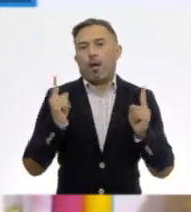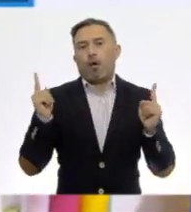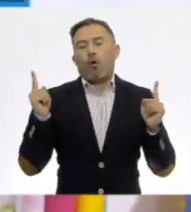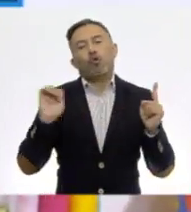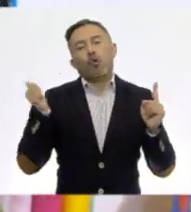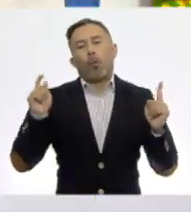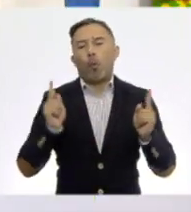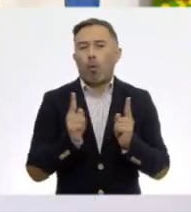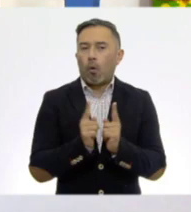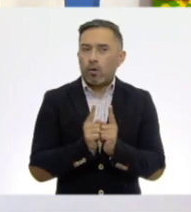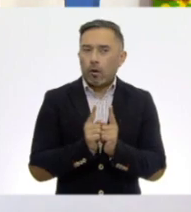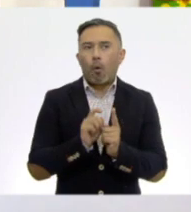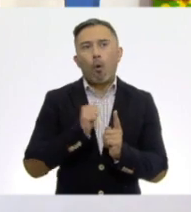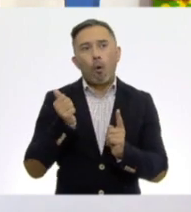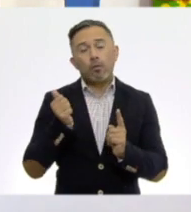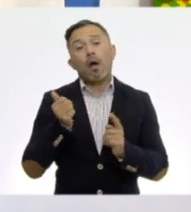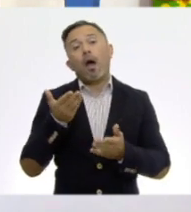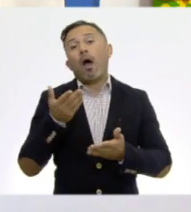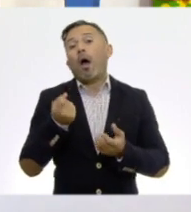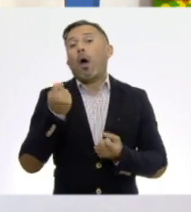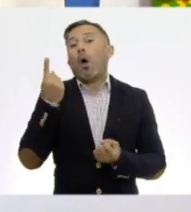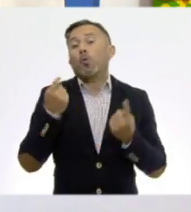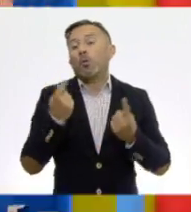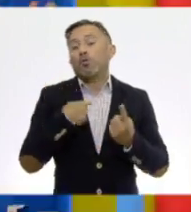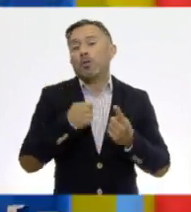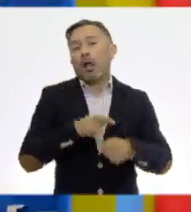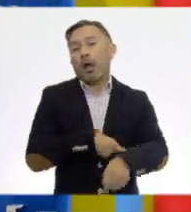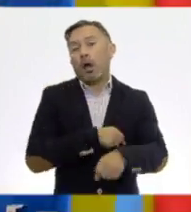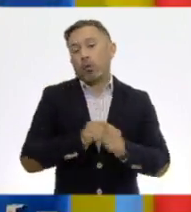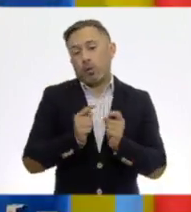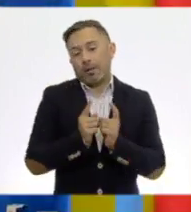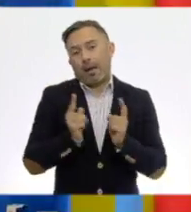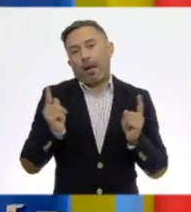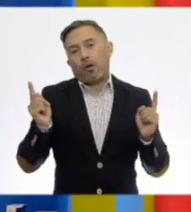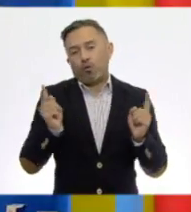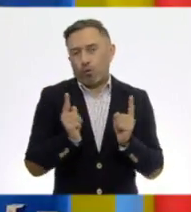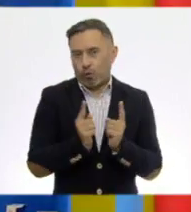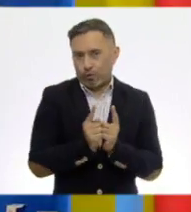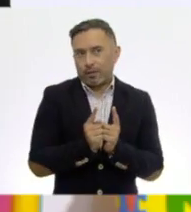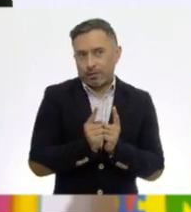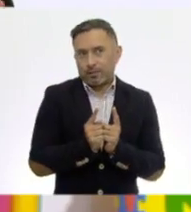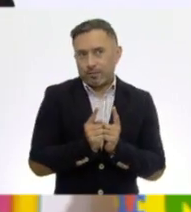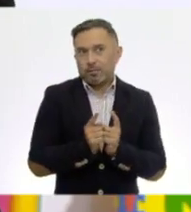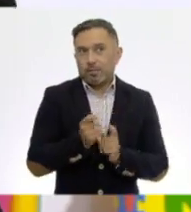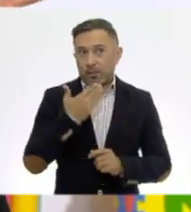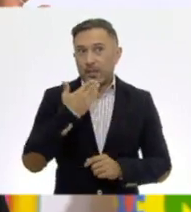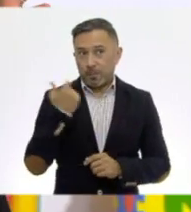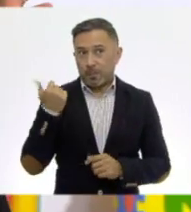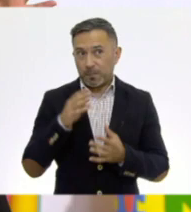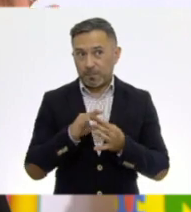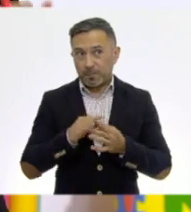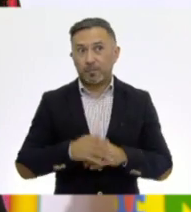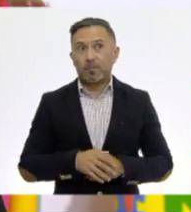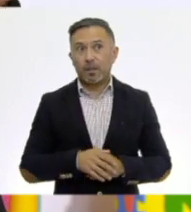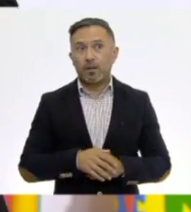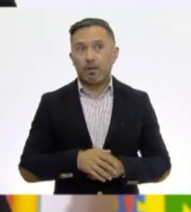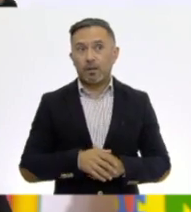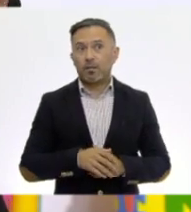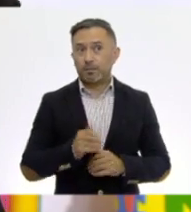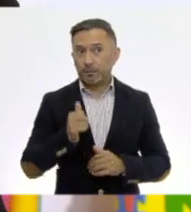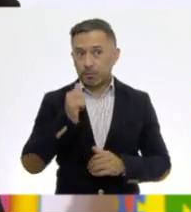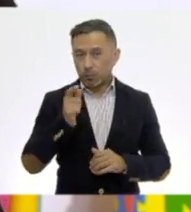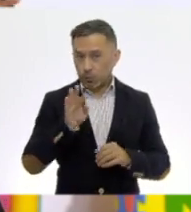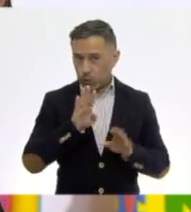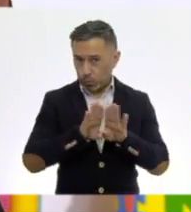de longitudes largas y aristas de longitudes cortas. Observen, niñas y niños, cuando hablamos, únicamente tomando